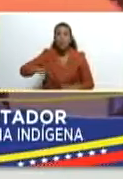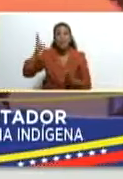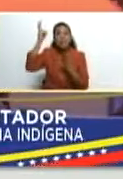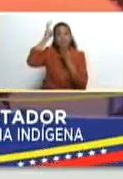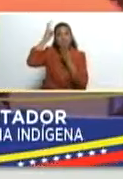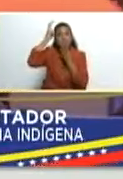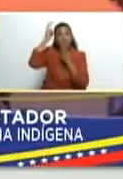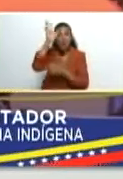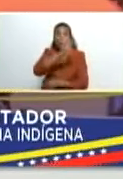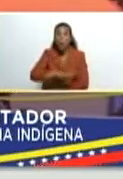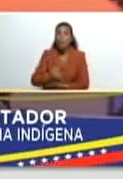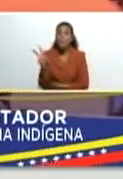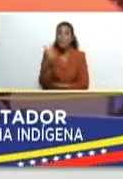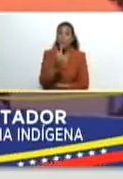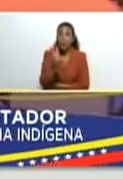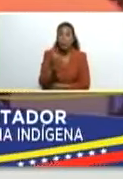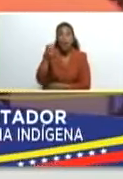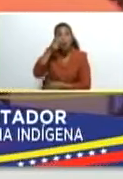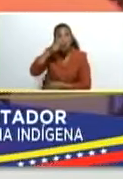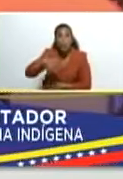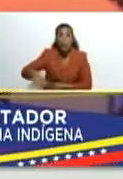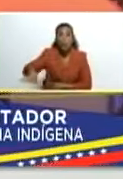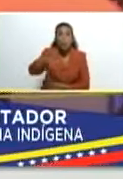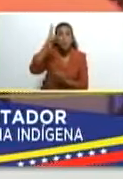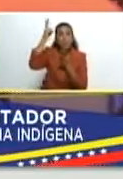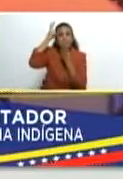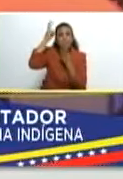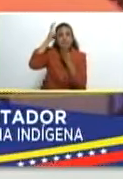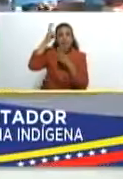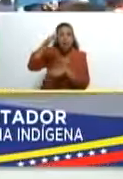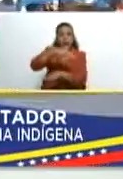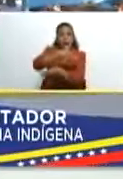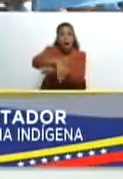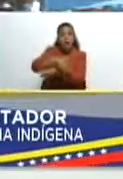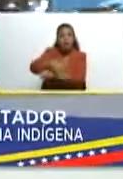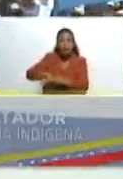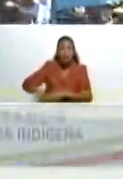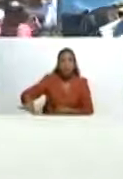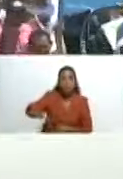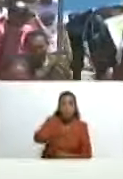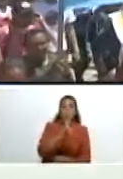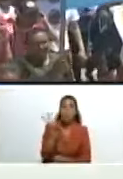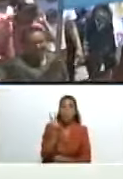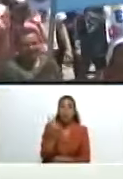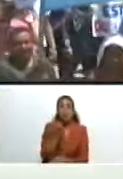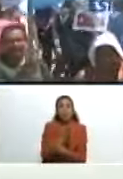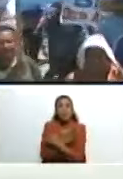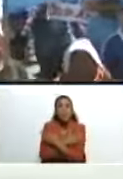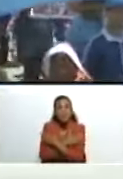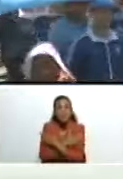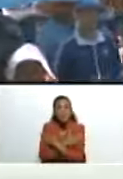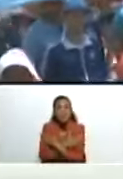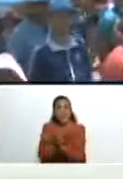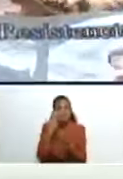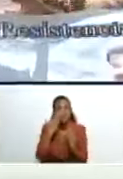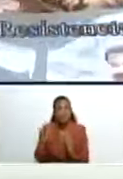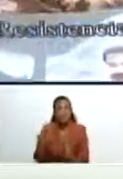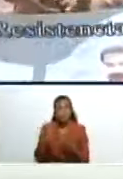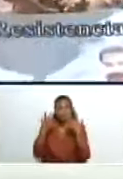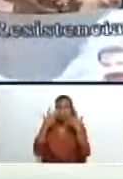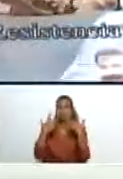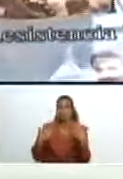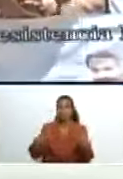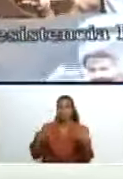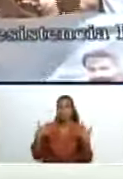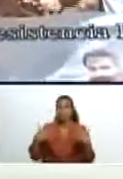indígena de Venezuela, de los pueblos indígenas en las calles de Venezuela. Los felicito. Impresionante